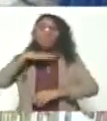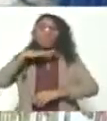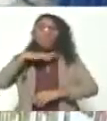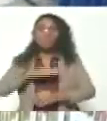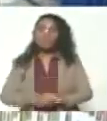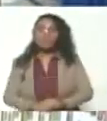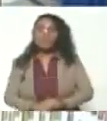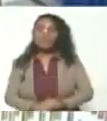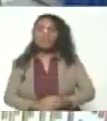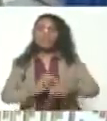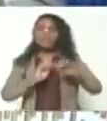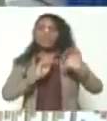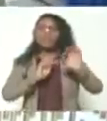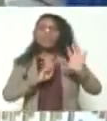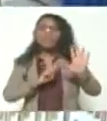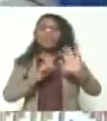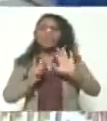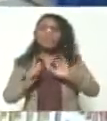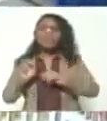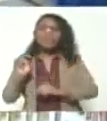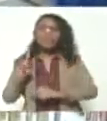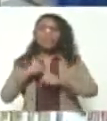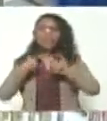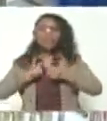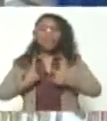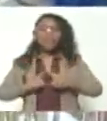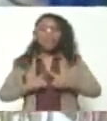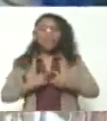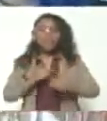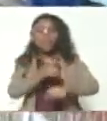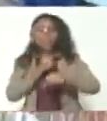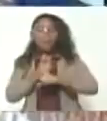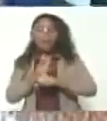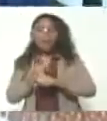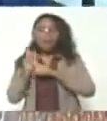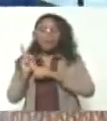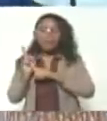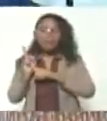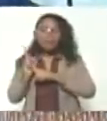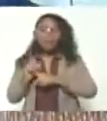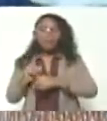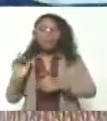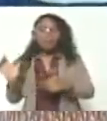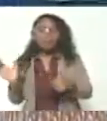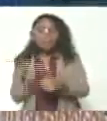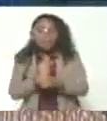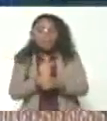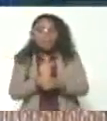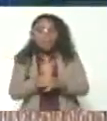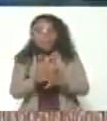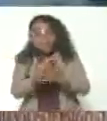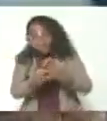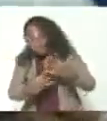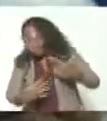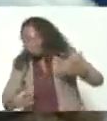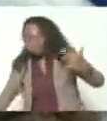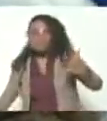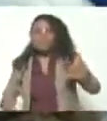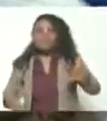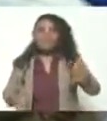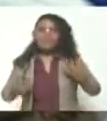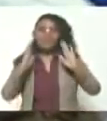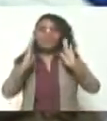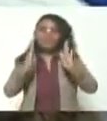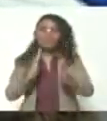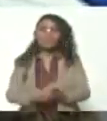de 7.62x39... De distintos calibres, aquí está. Como esto conseguimos decenas en las garitas. En